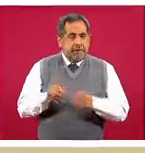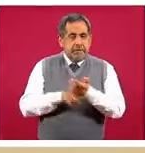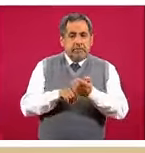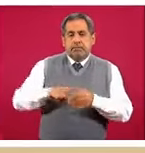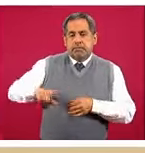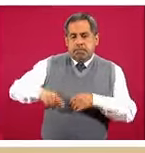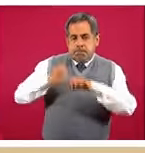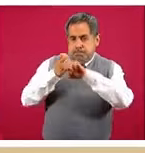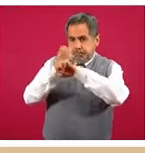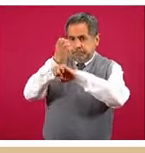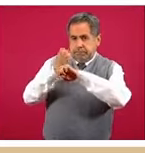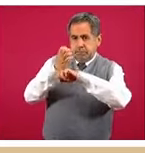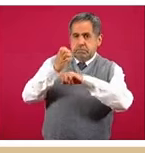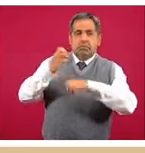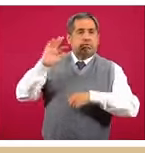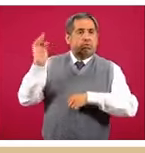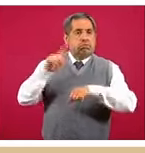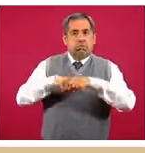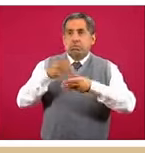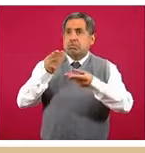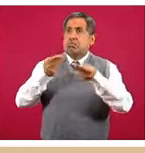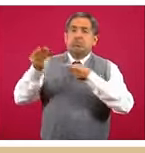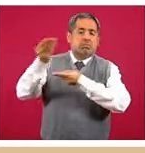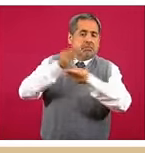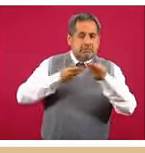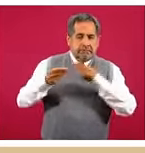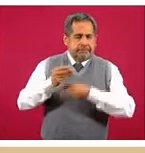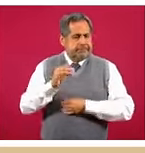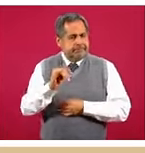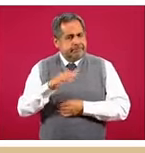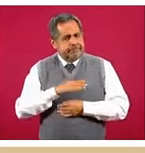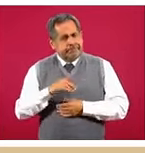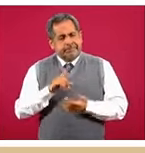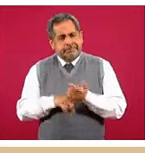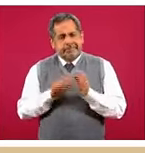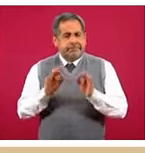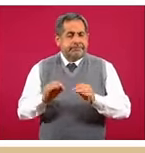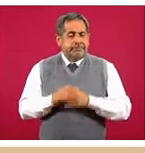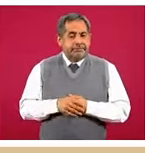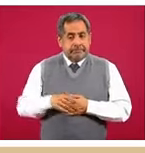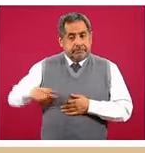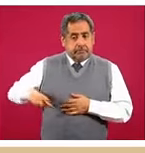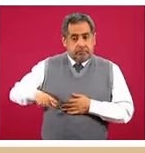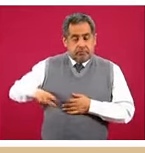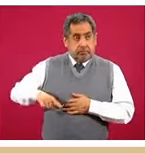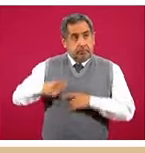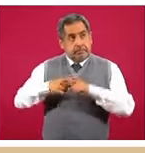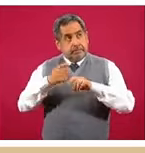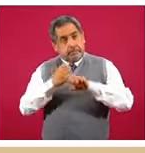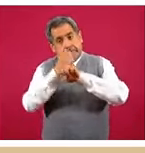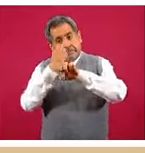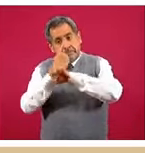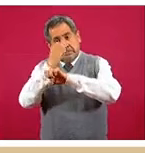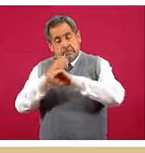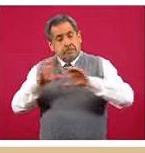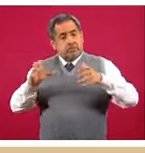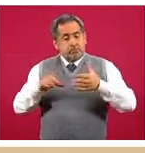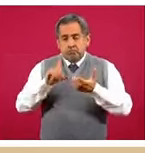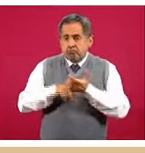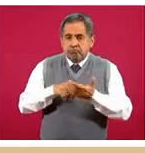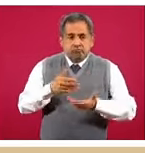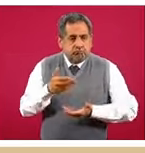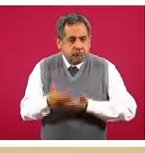gobiernos estatales y el gobierno federal. El momento en que a los gobiernos de las entidades federativas se les